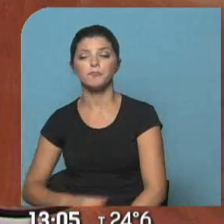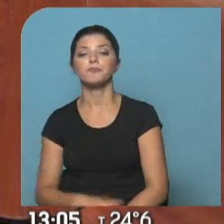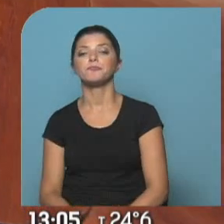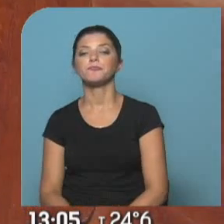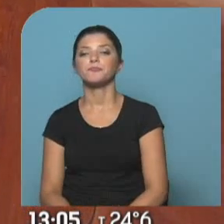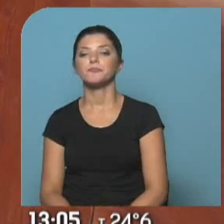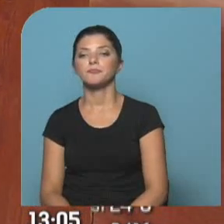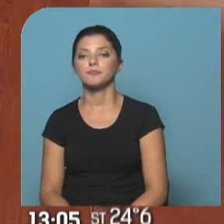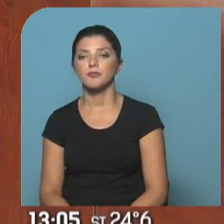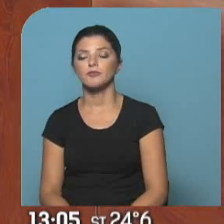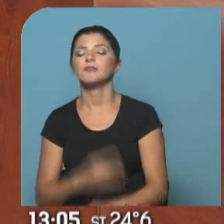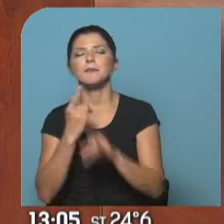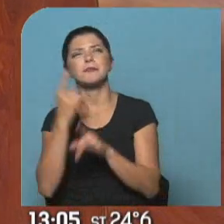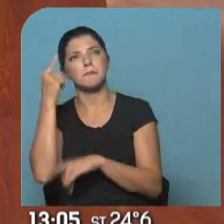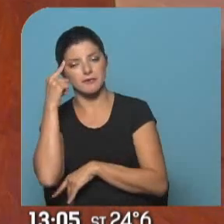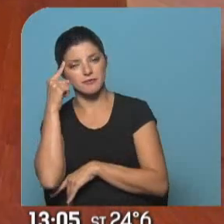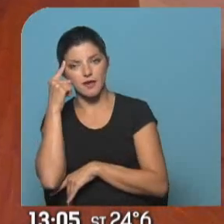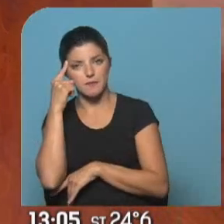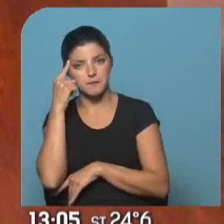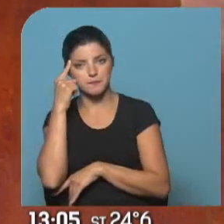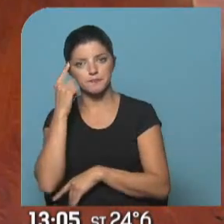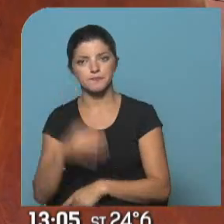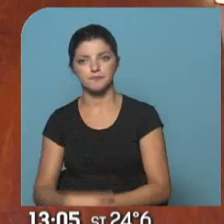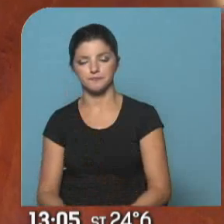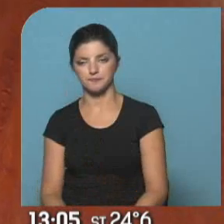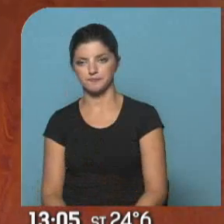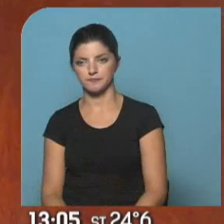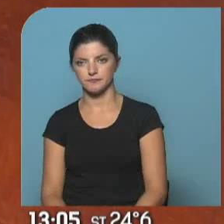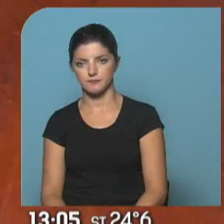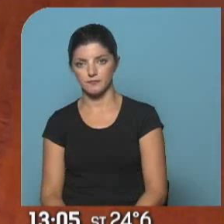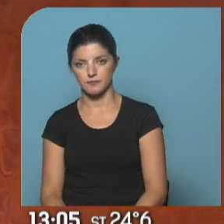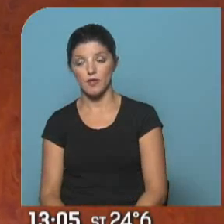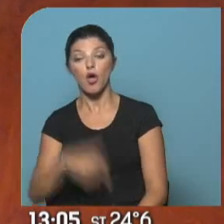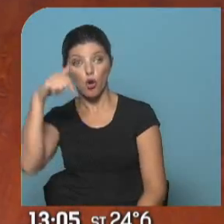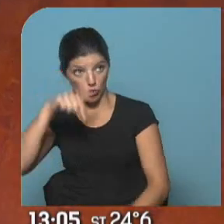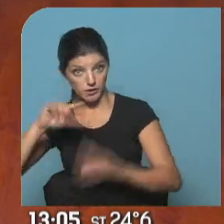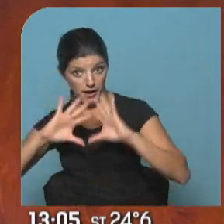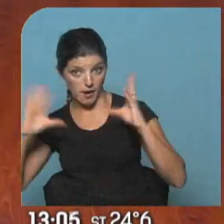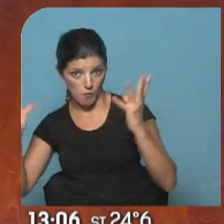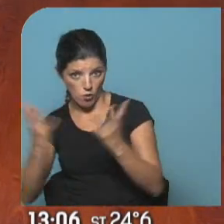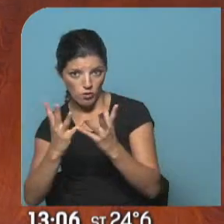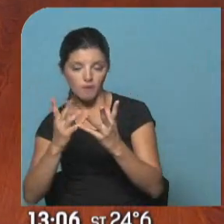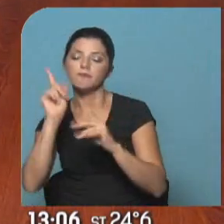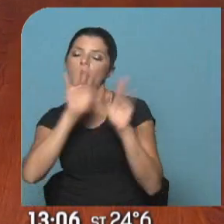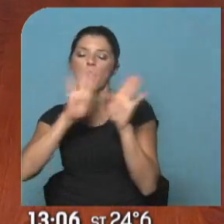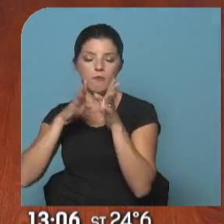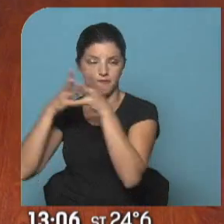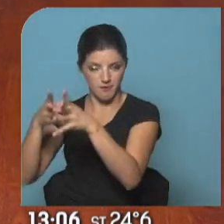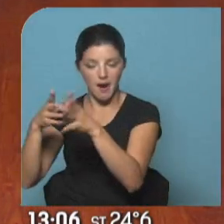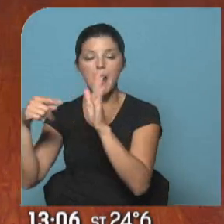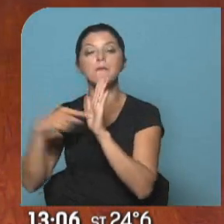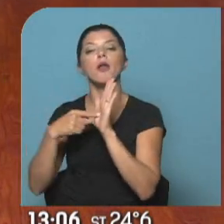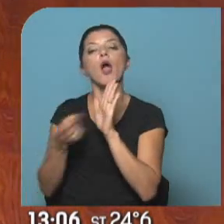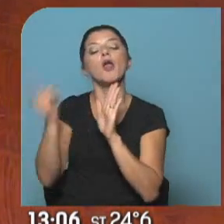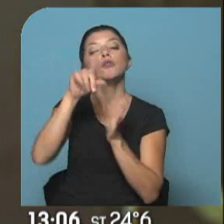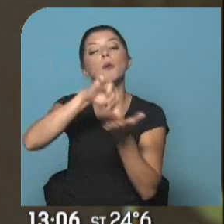eso, teniendo en cuenta sobre todo hoy que la gran parte del planeta, salvo conflictos muy localizados, el enemigo no es